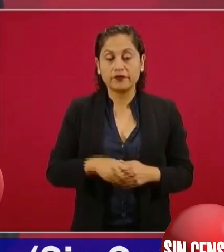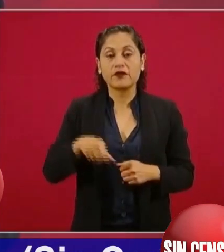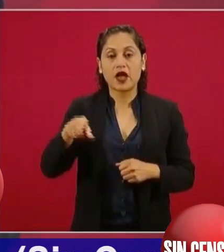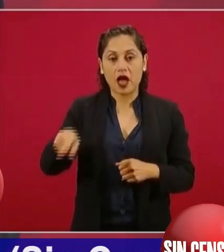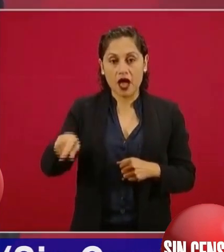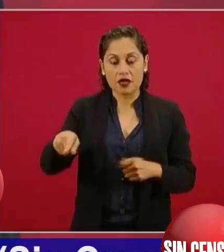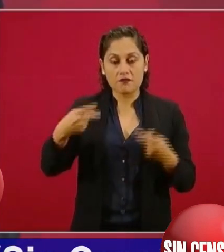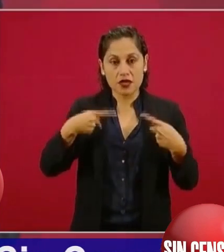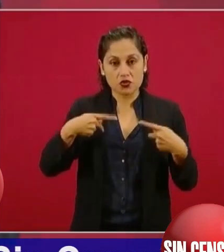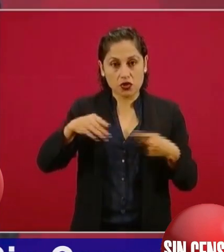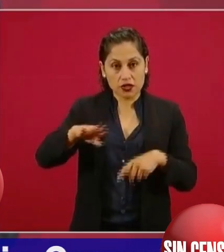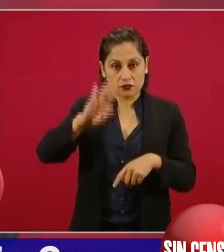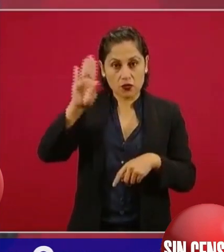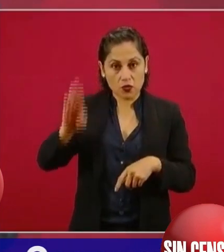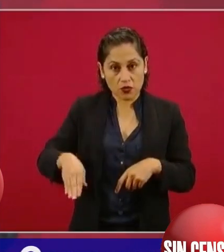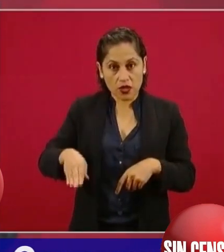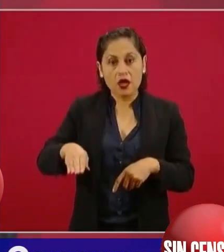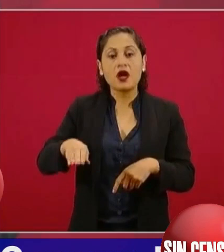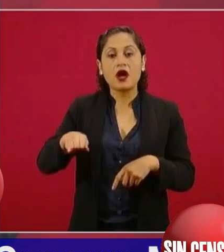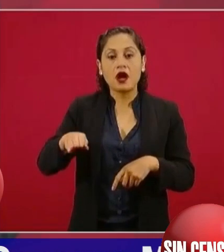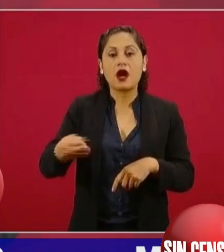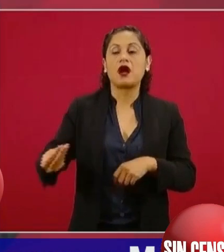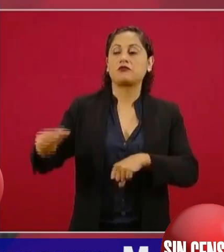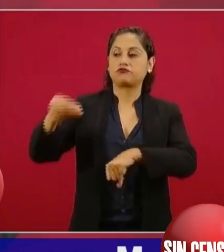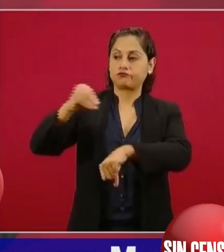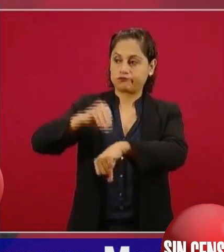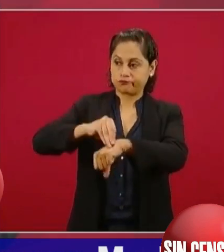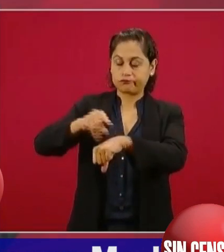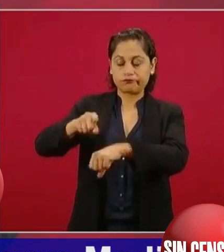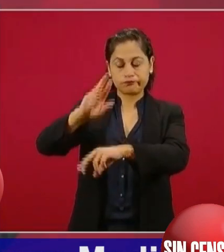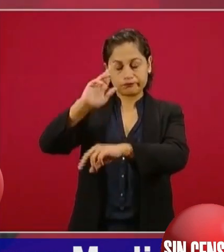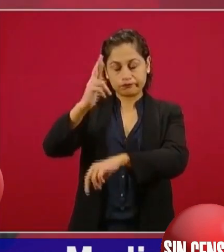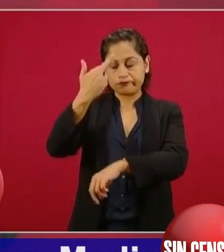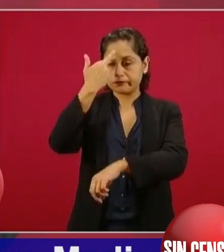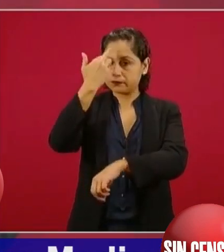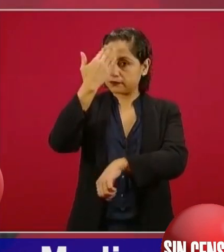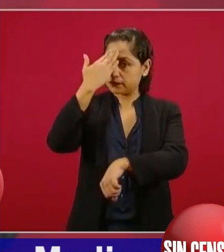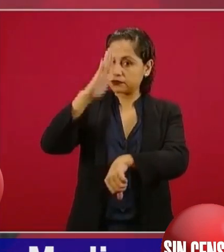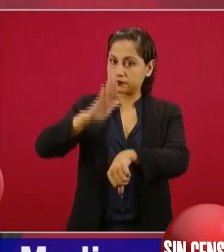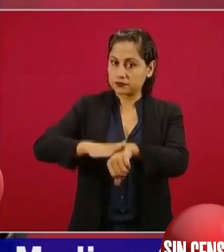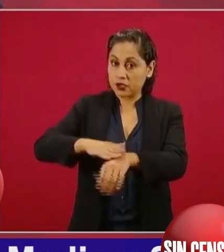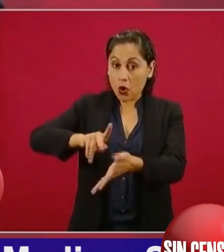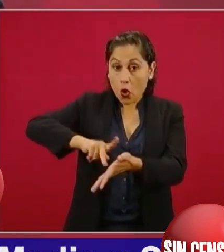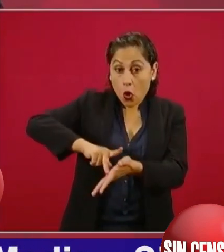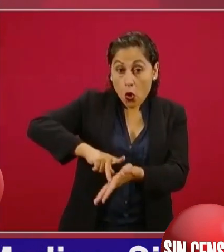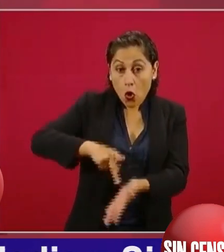memorial, que no se volviera a utilizar la mina